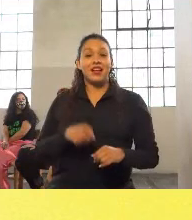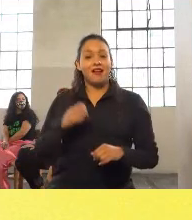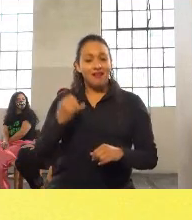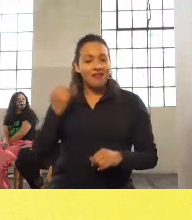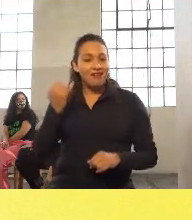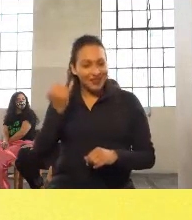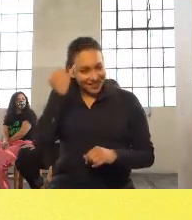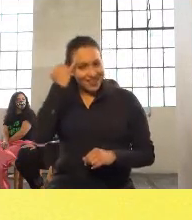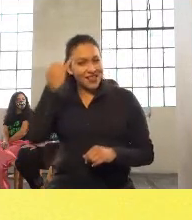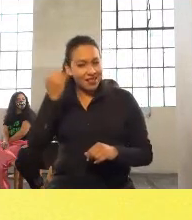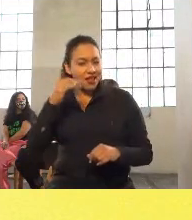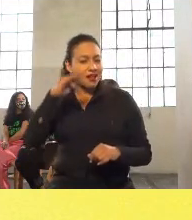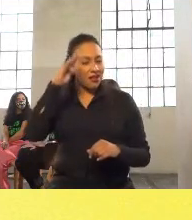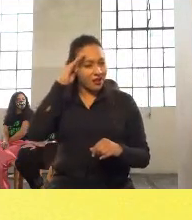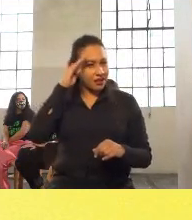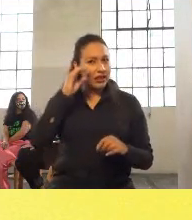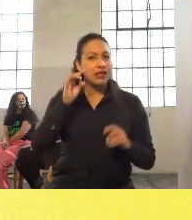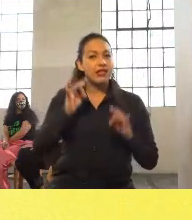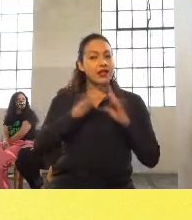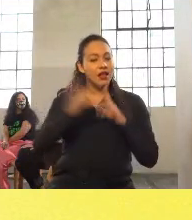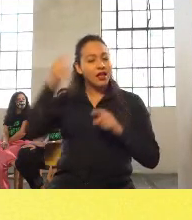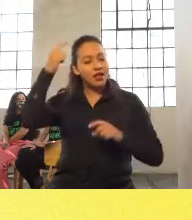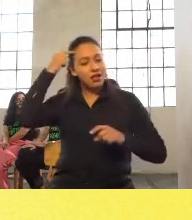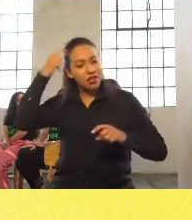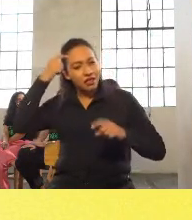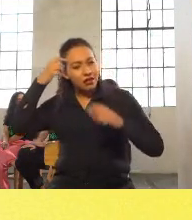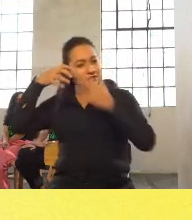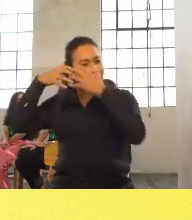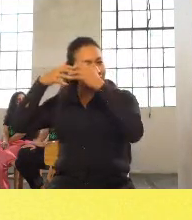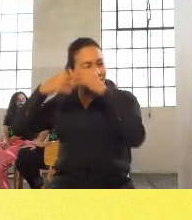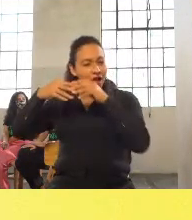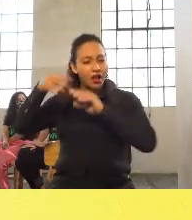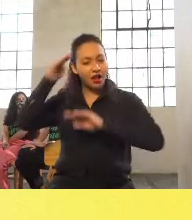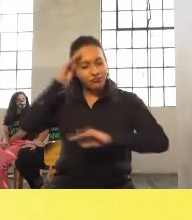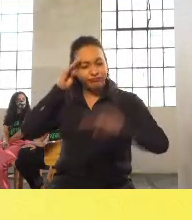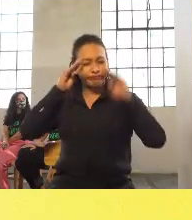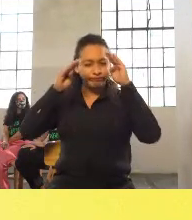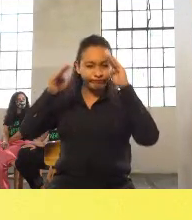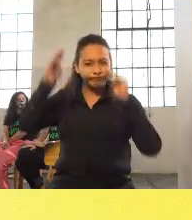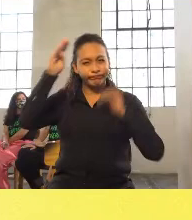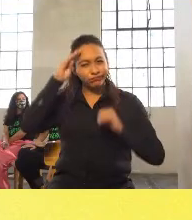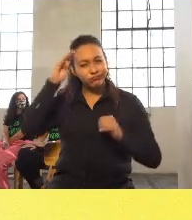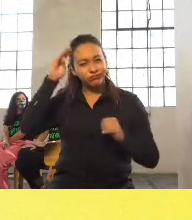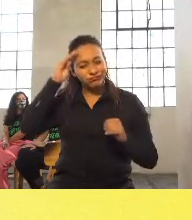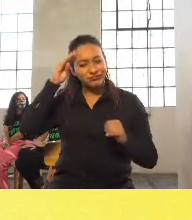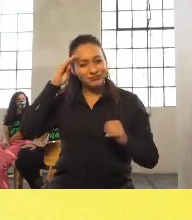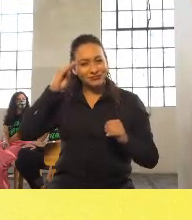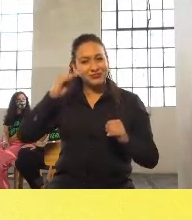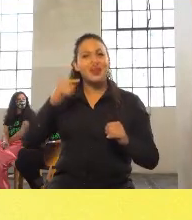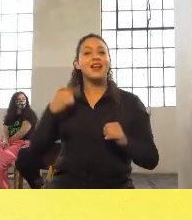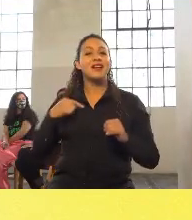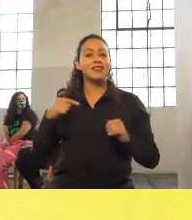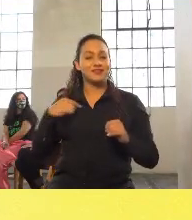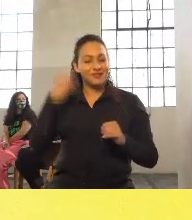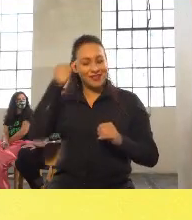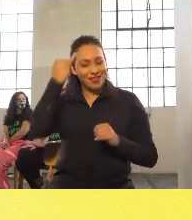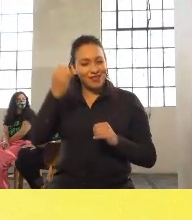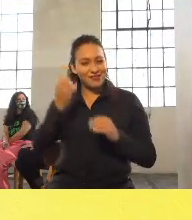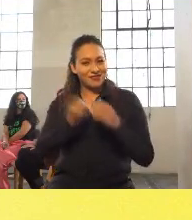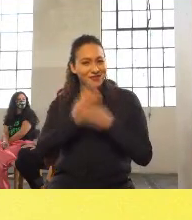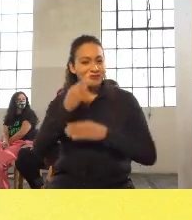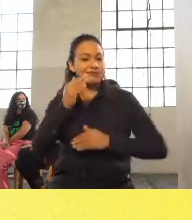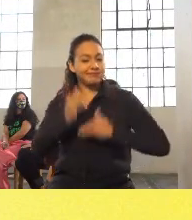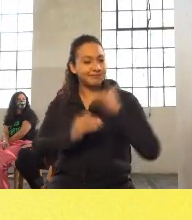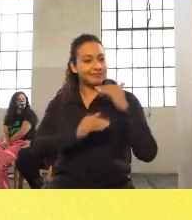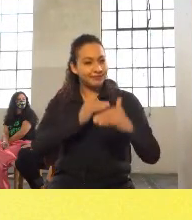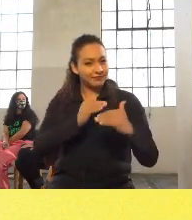eventualmente se van interconectando y se convierten en un todo. Yo creo que así describiría mi proceso creativo y de vida en general,